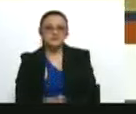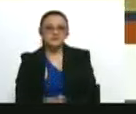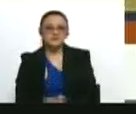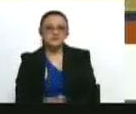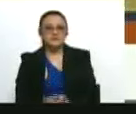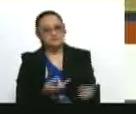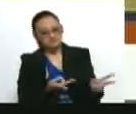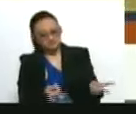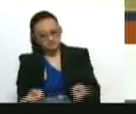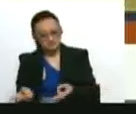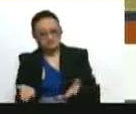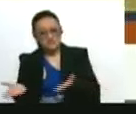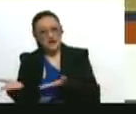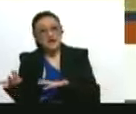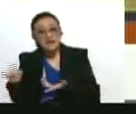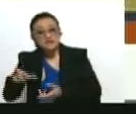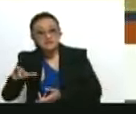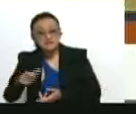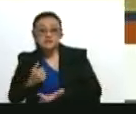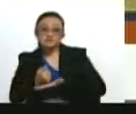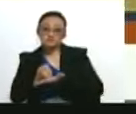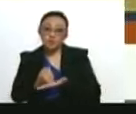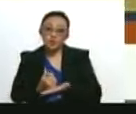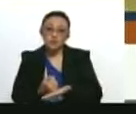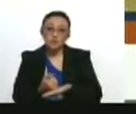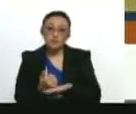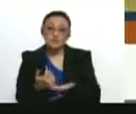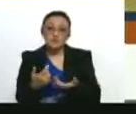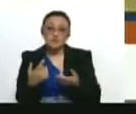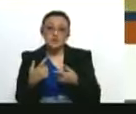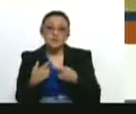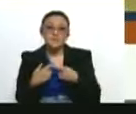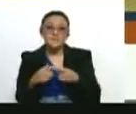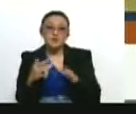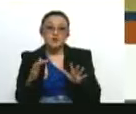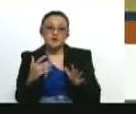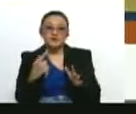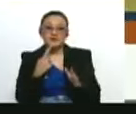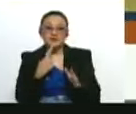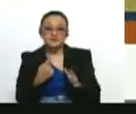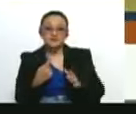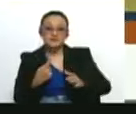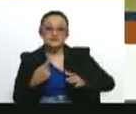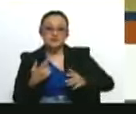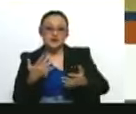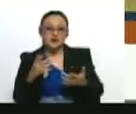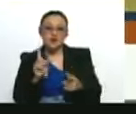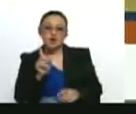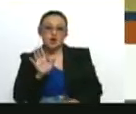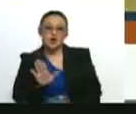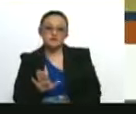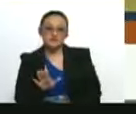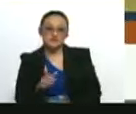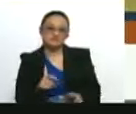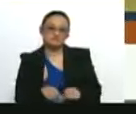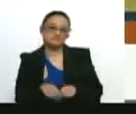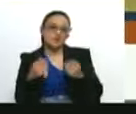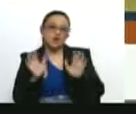pase por aquí, que necesita. Ah, pero trataron de dibujar a alguien que no era y